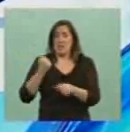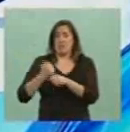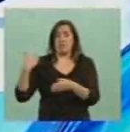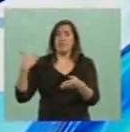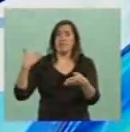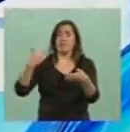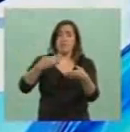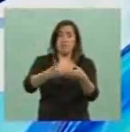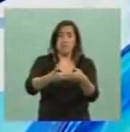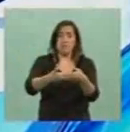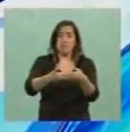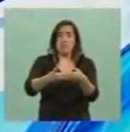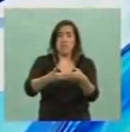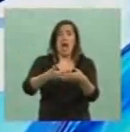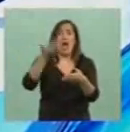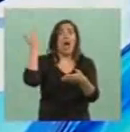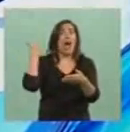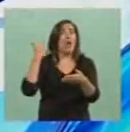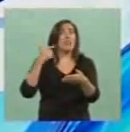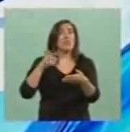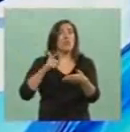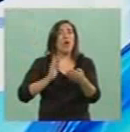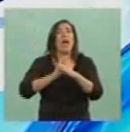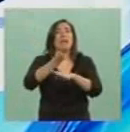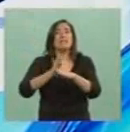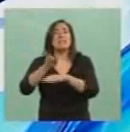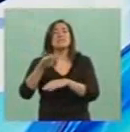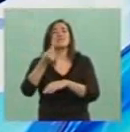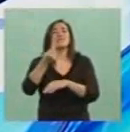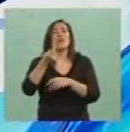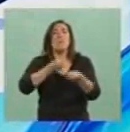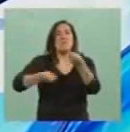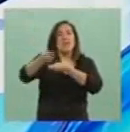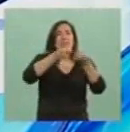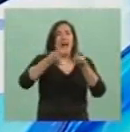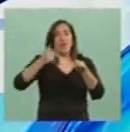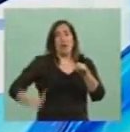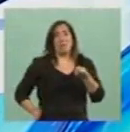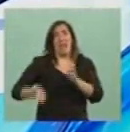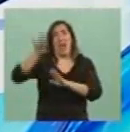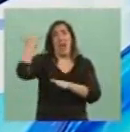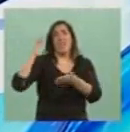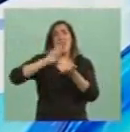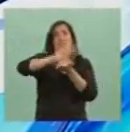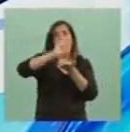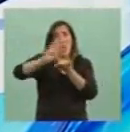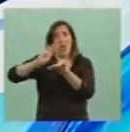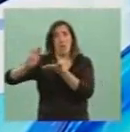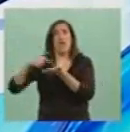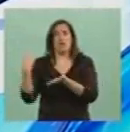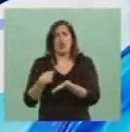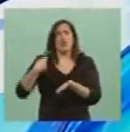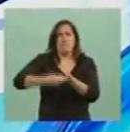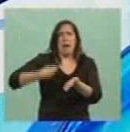si en nueve años, sin acceso al mercado de capitales, con el peso de una deuda que hoy estamos pagando al